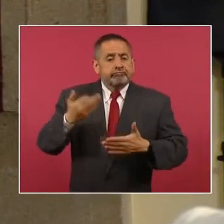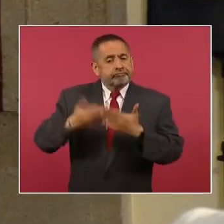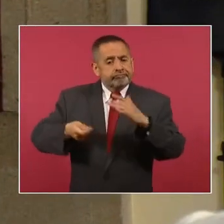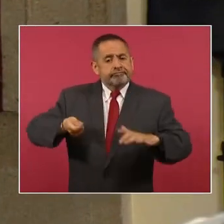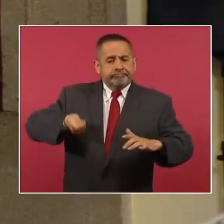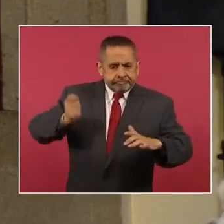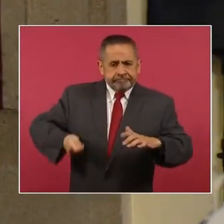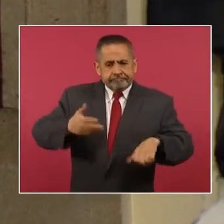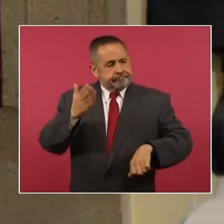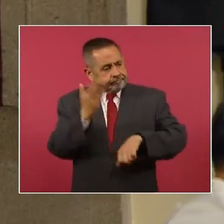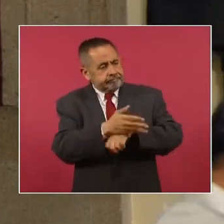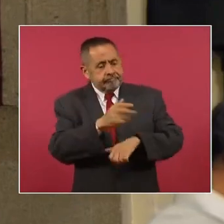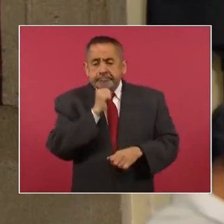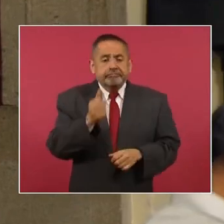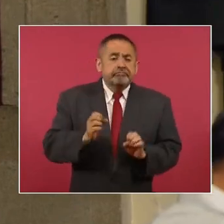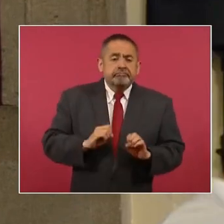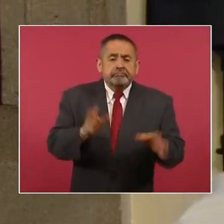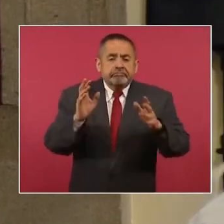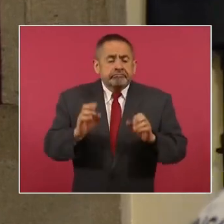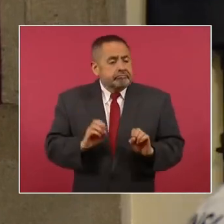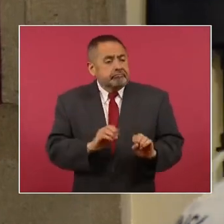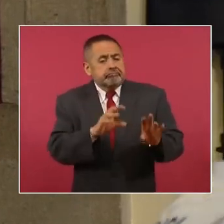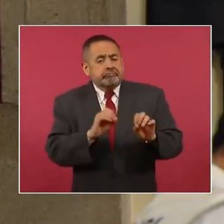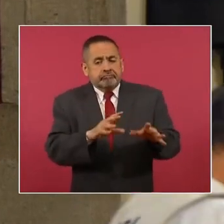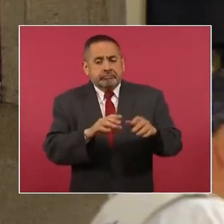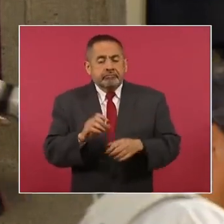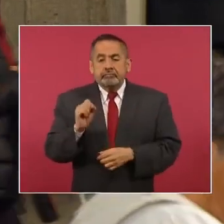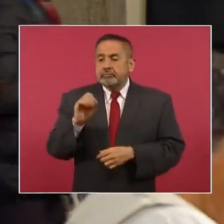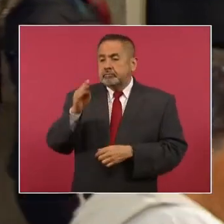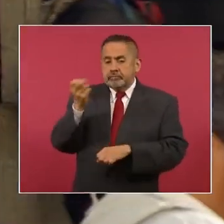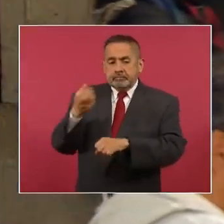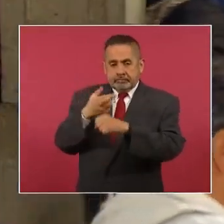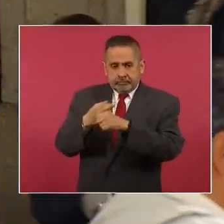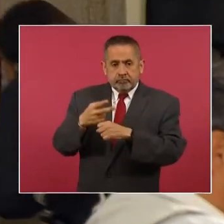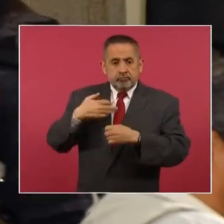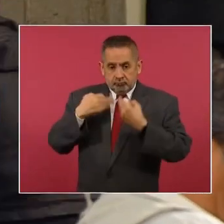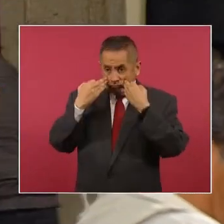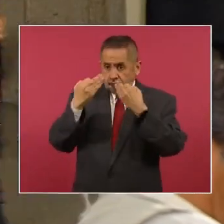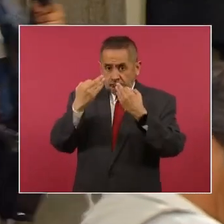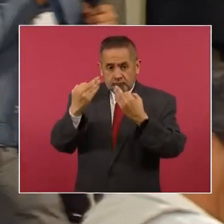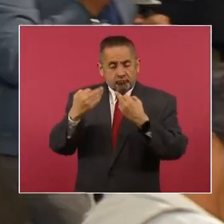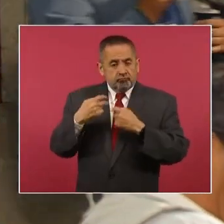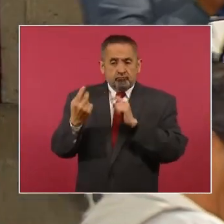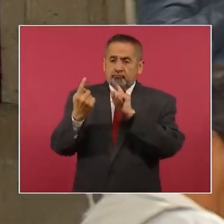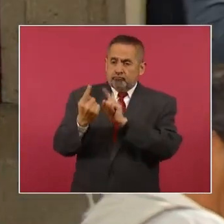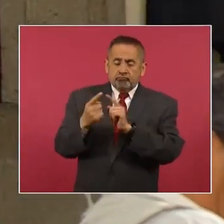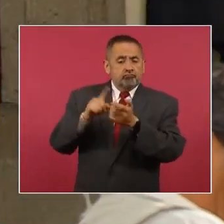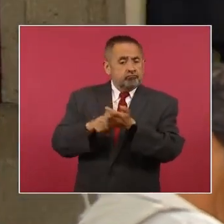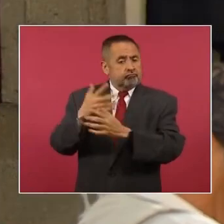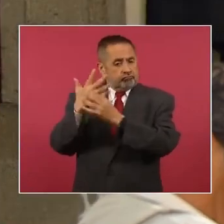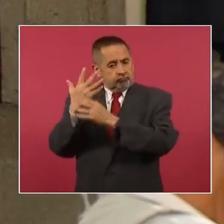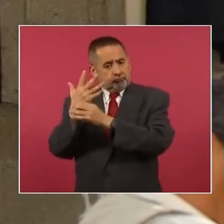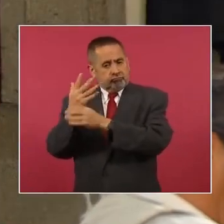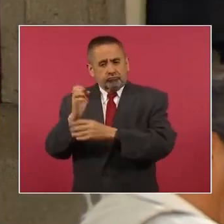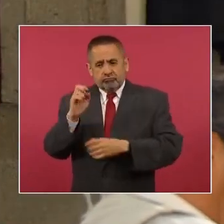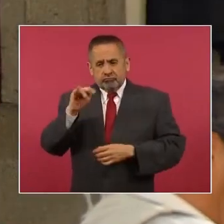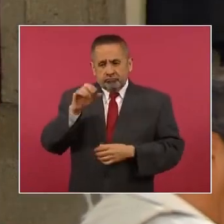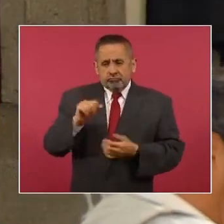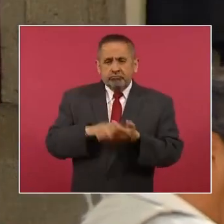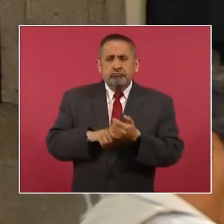condenatorias. El subsecretario Encinas lo ha señalado, yo he estado presente en algunos foros donde él ha estado. O sea, hay